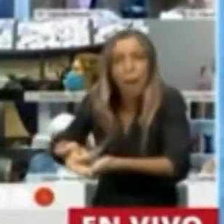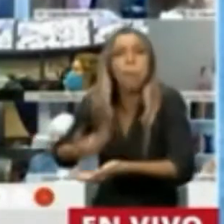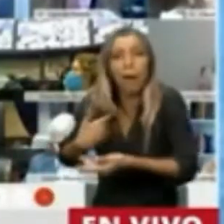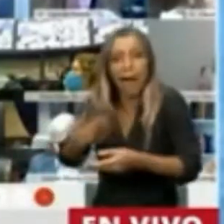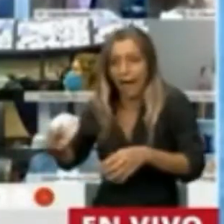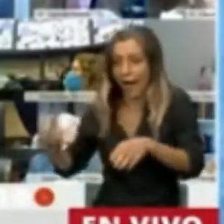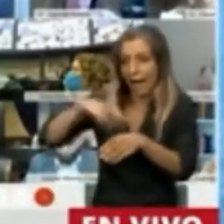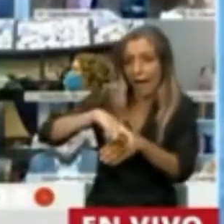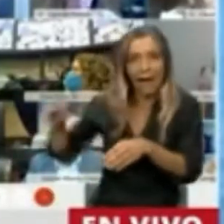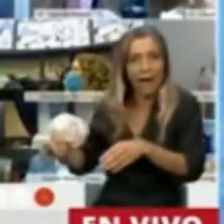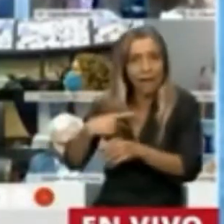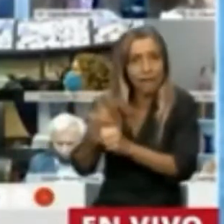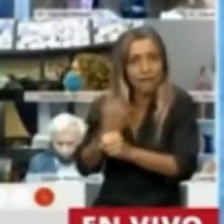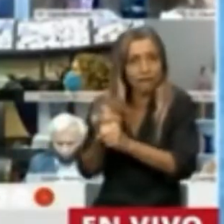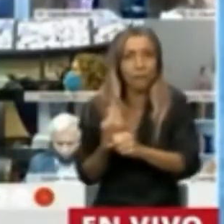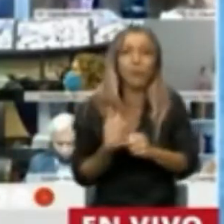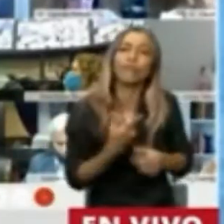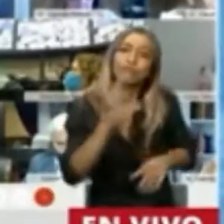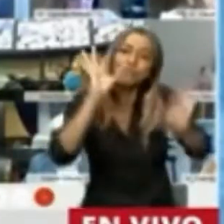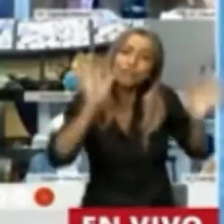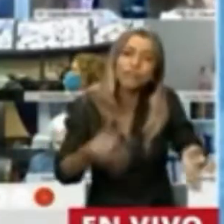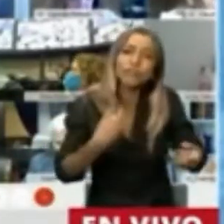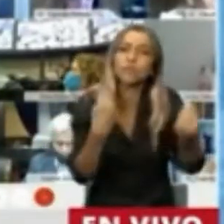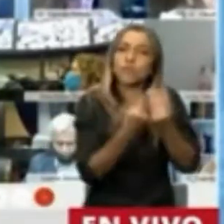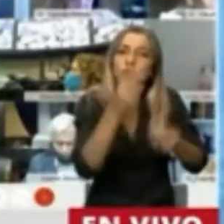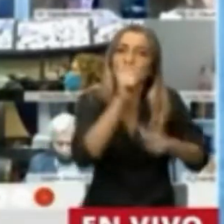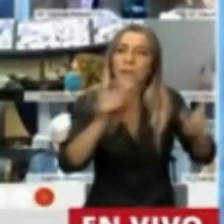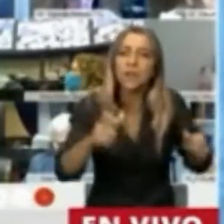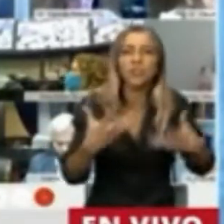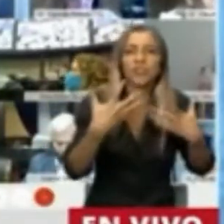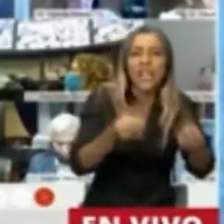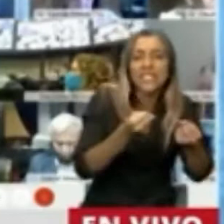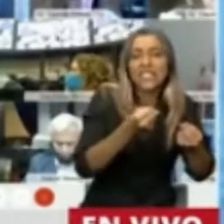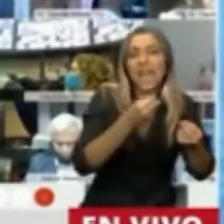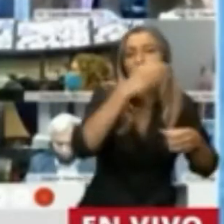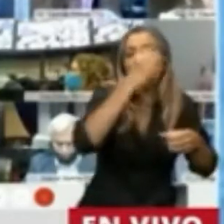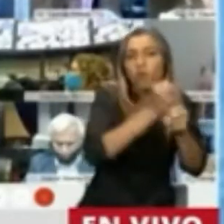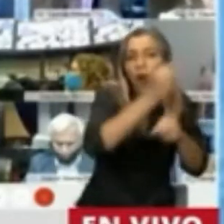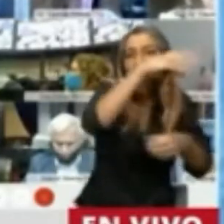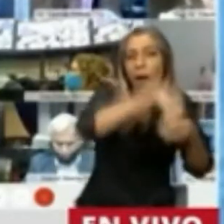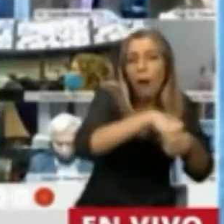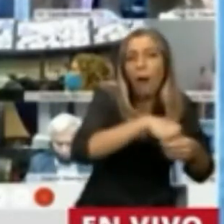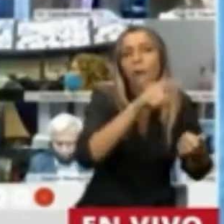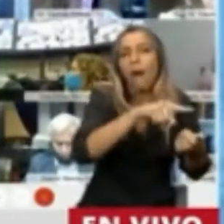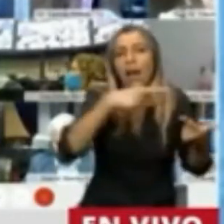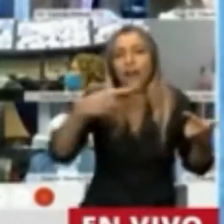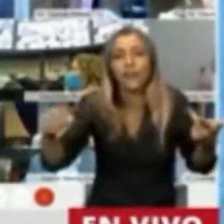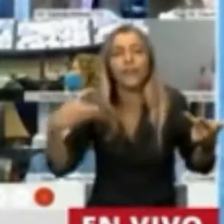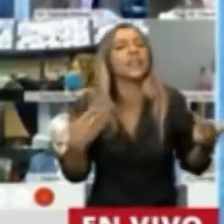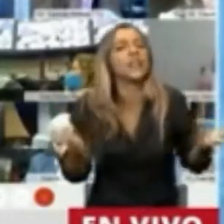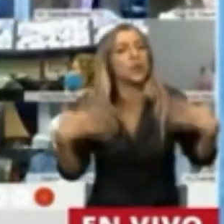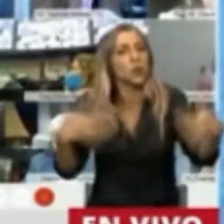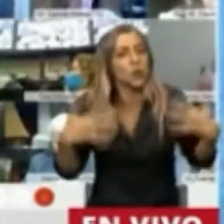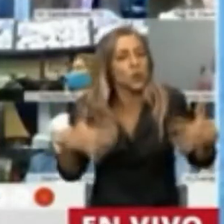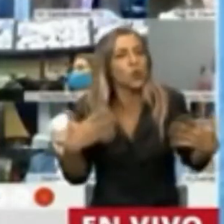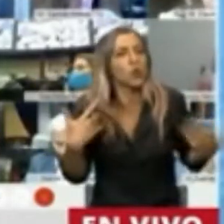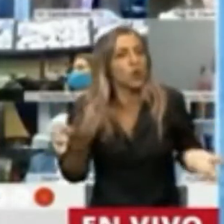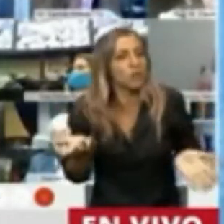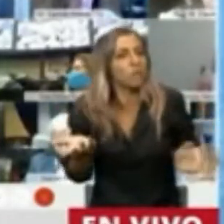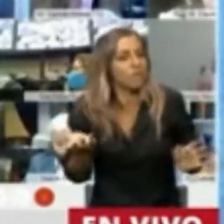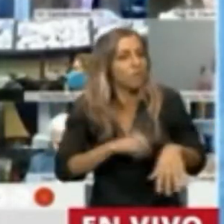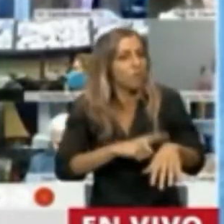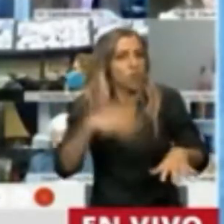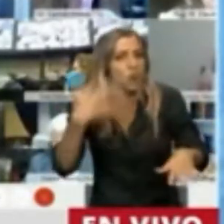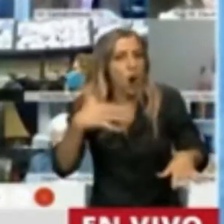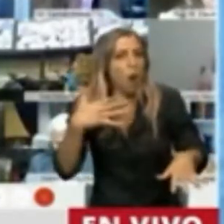y trabajadores por problemas de salud, por la necesidad de acceder a los estudios de los estudiantes, más